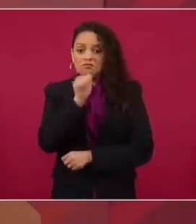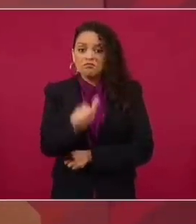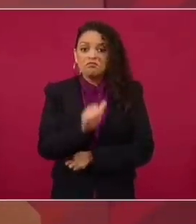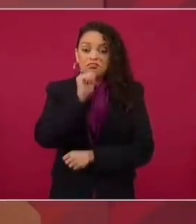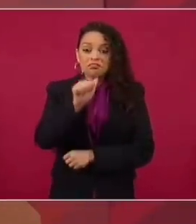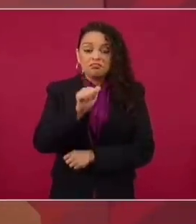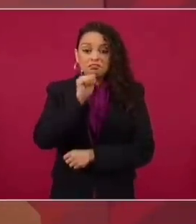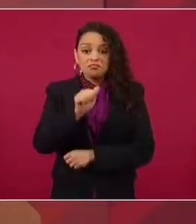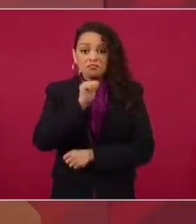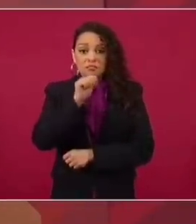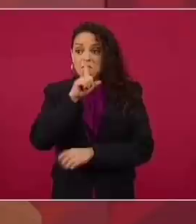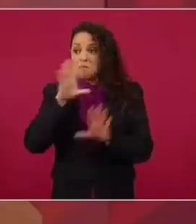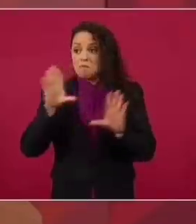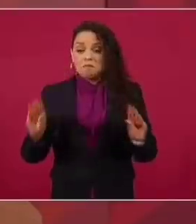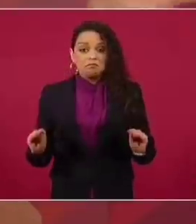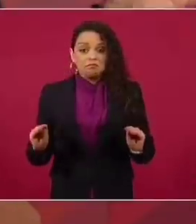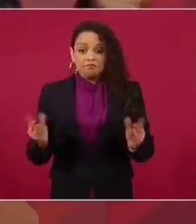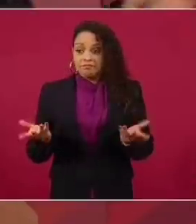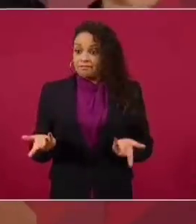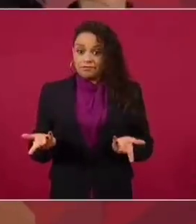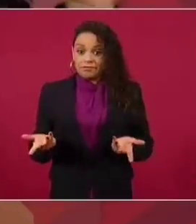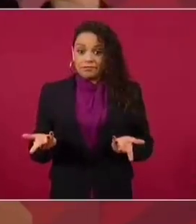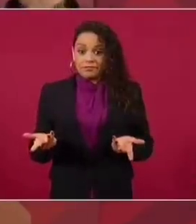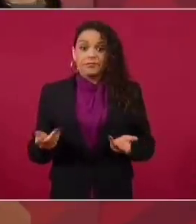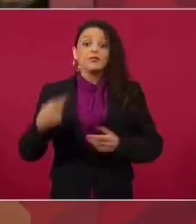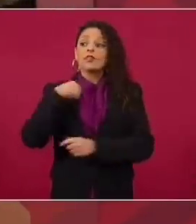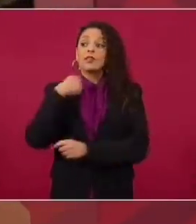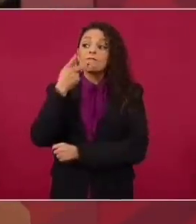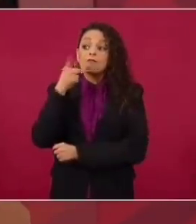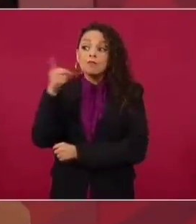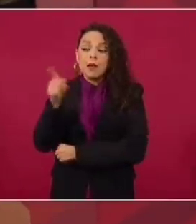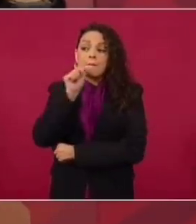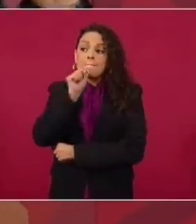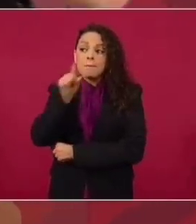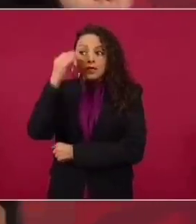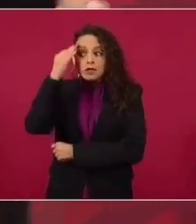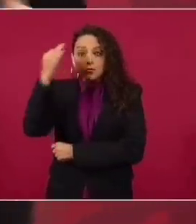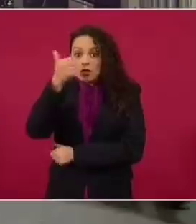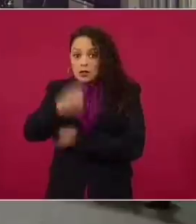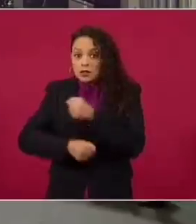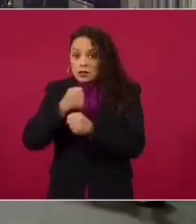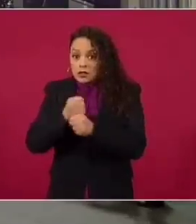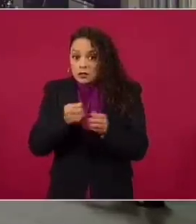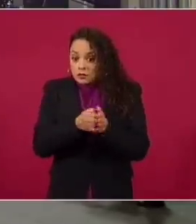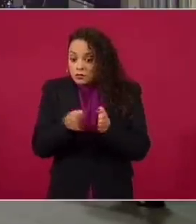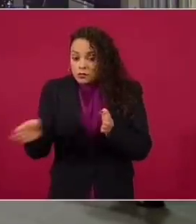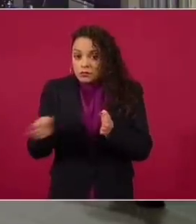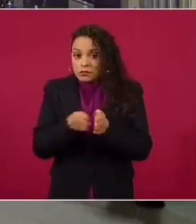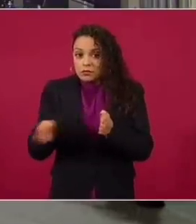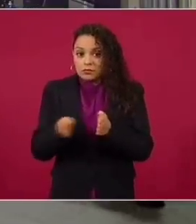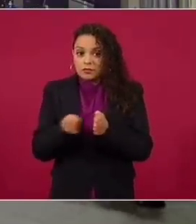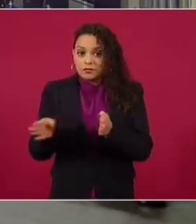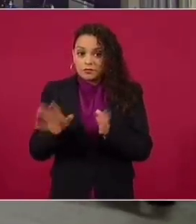Luego, tenía, estoy hablando en el mismo sexenio, tenía acciones